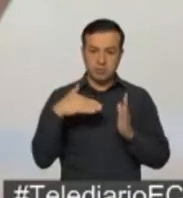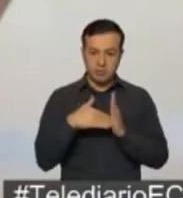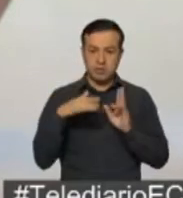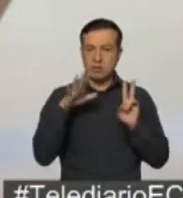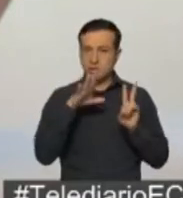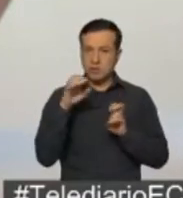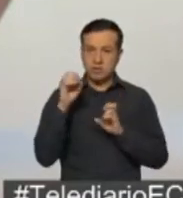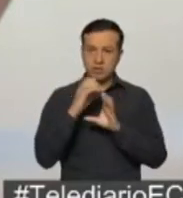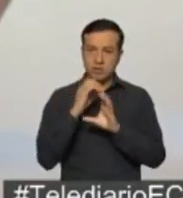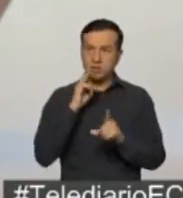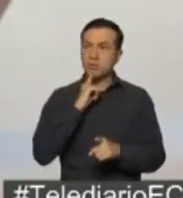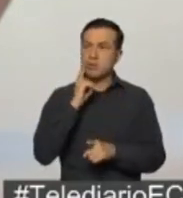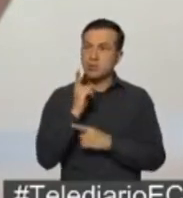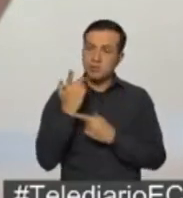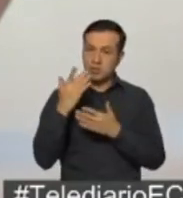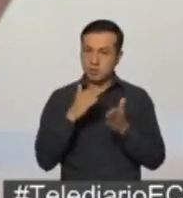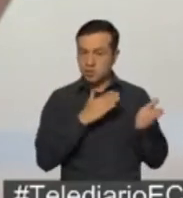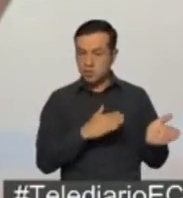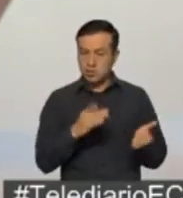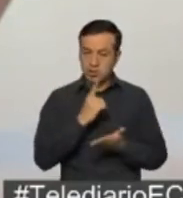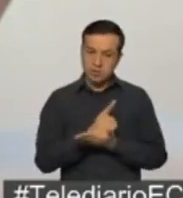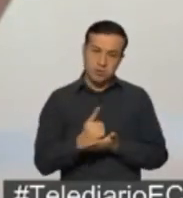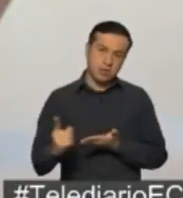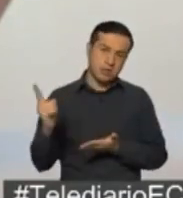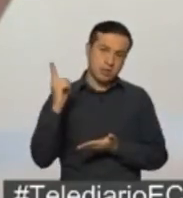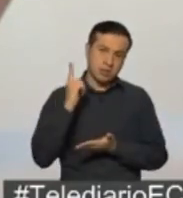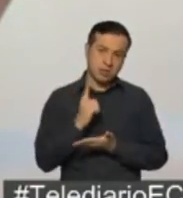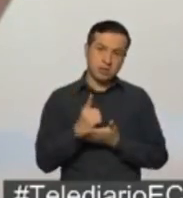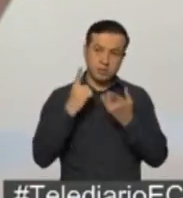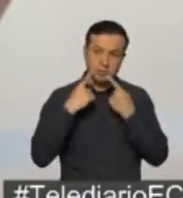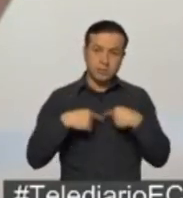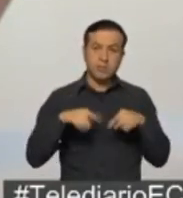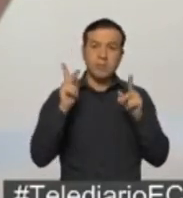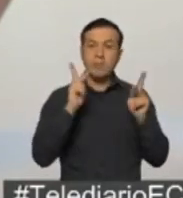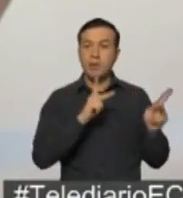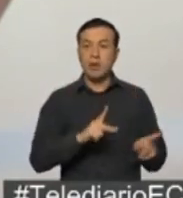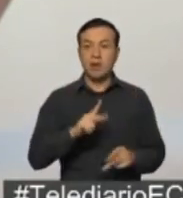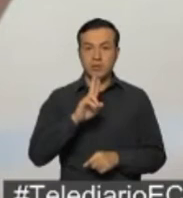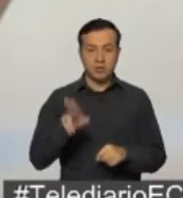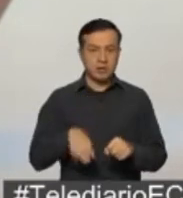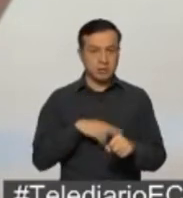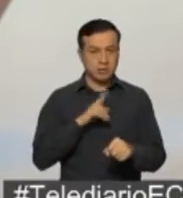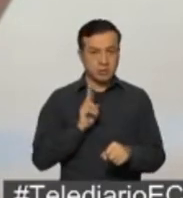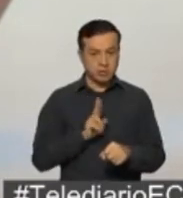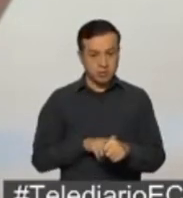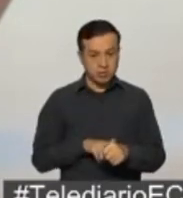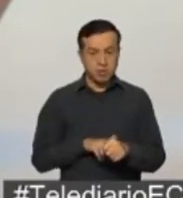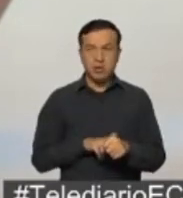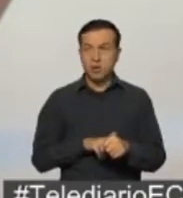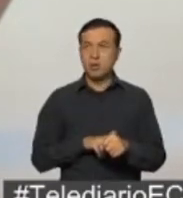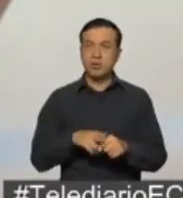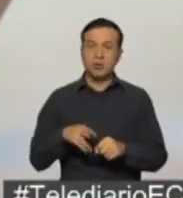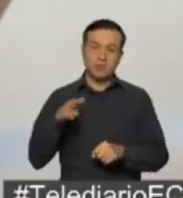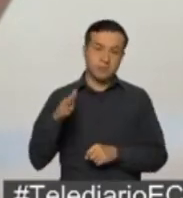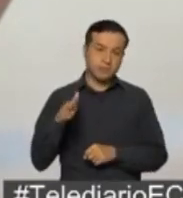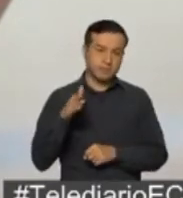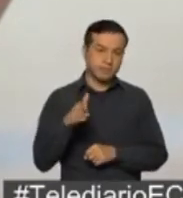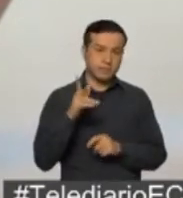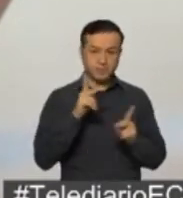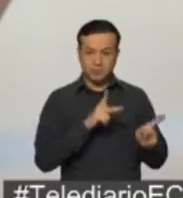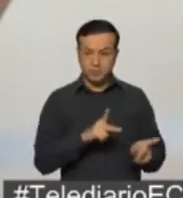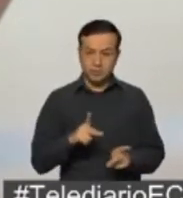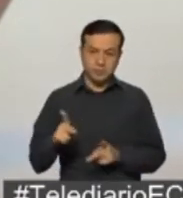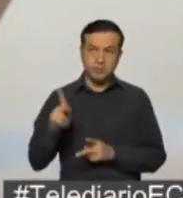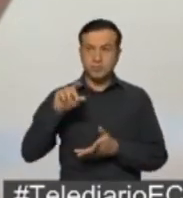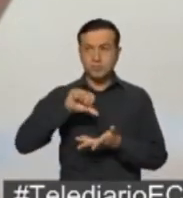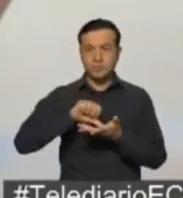Sí, eso, bueno, justamente la semana pasada se lanzó el Plan Nacional de Rutas y Frecuencias, que lo llamamos el Plan